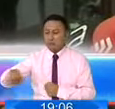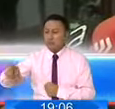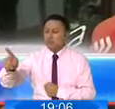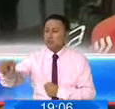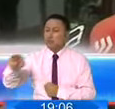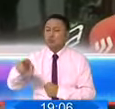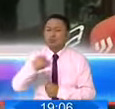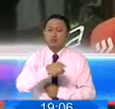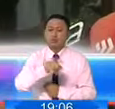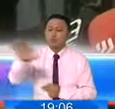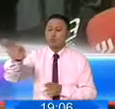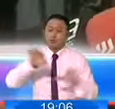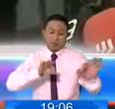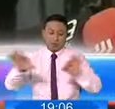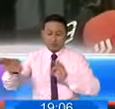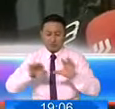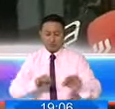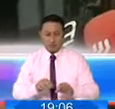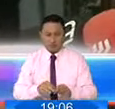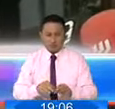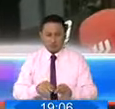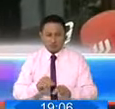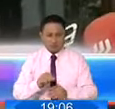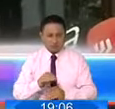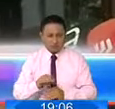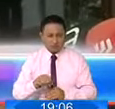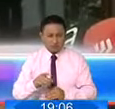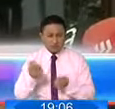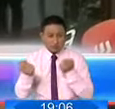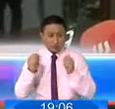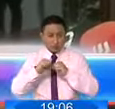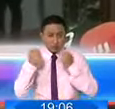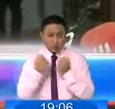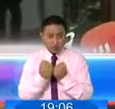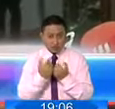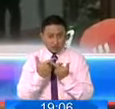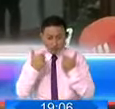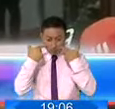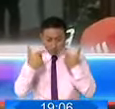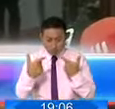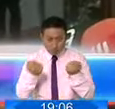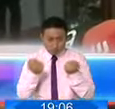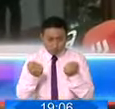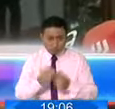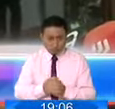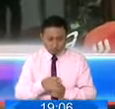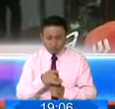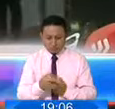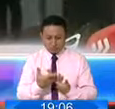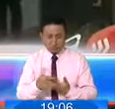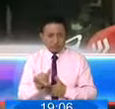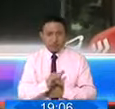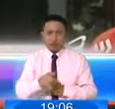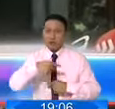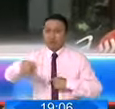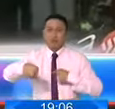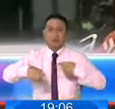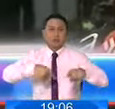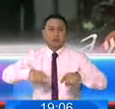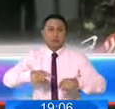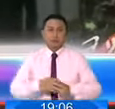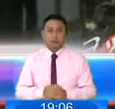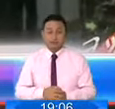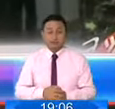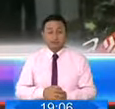controlar todas las instituciones de la función de control social, eso ya es una acción dictatorial. Un golpe de